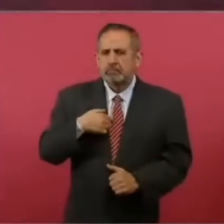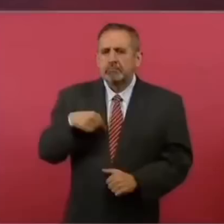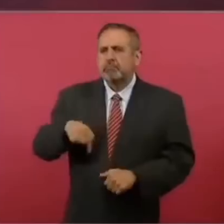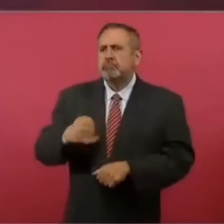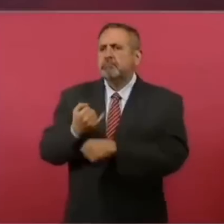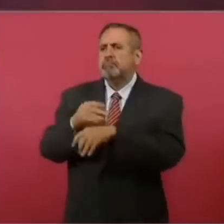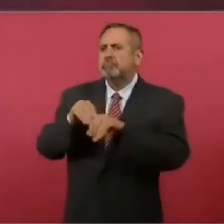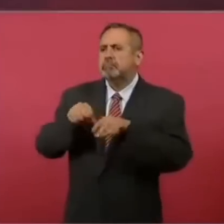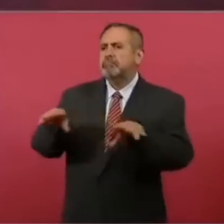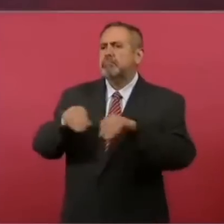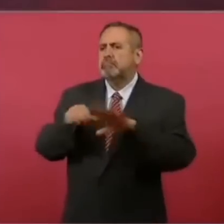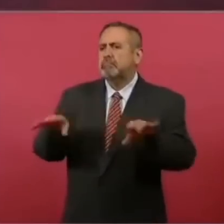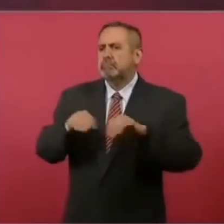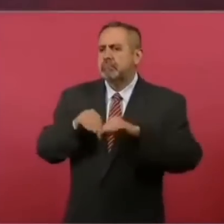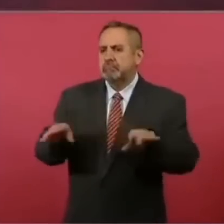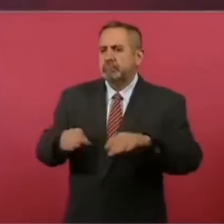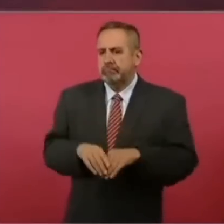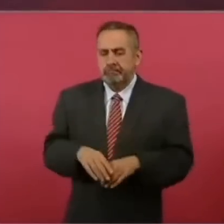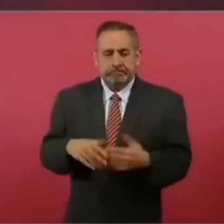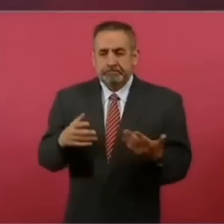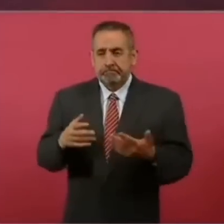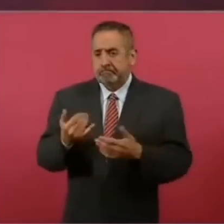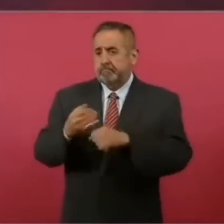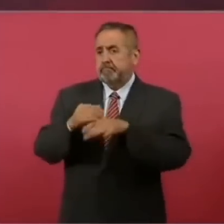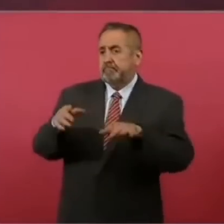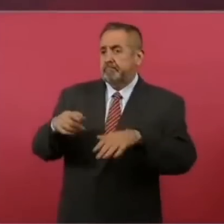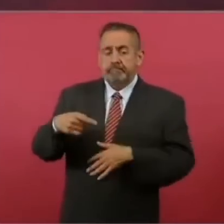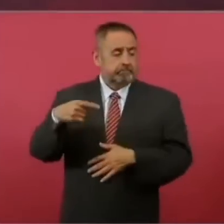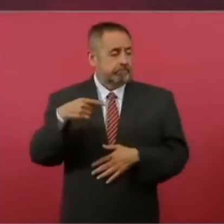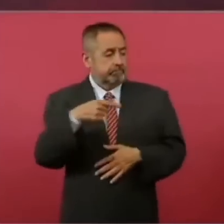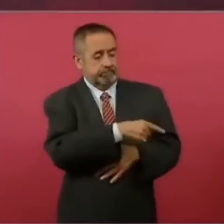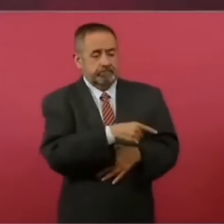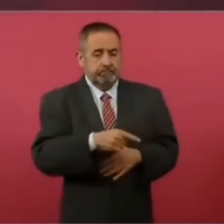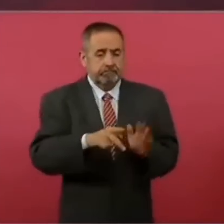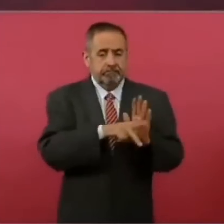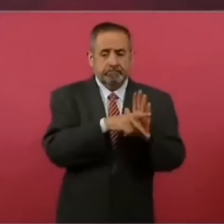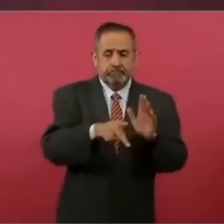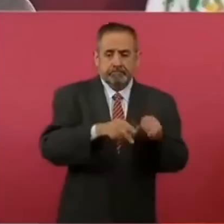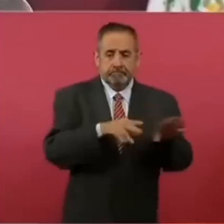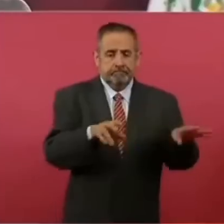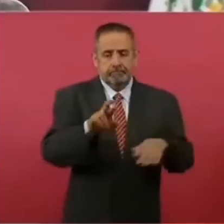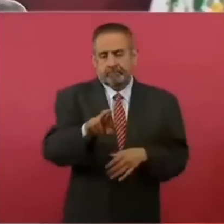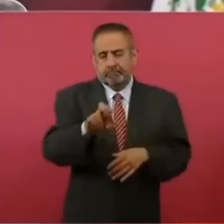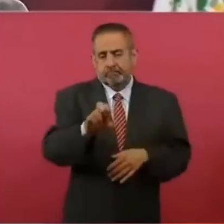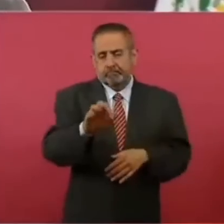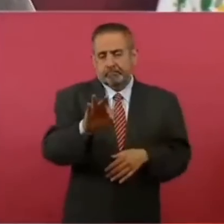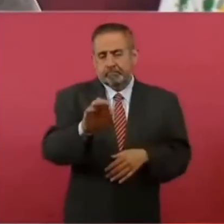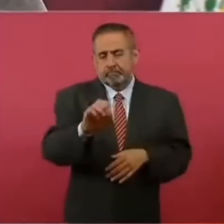informo que el Reforma, ¿no?, es el boletín